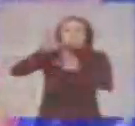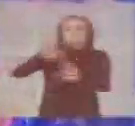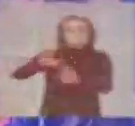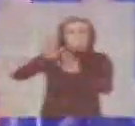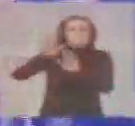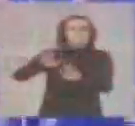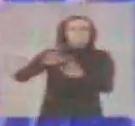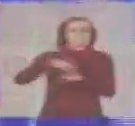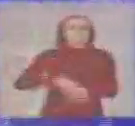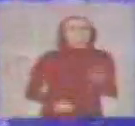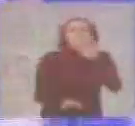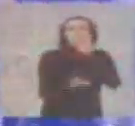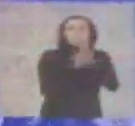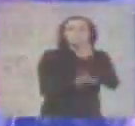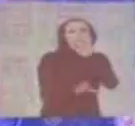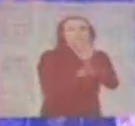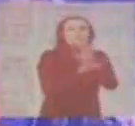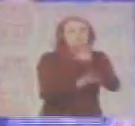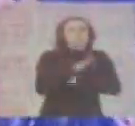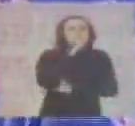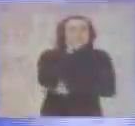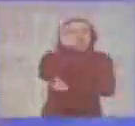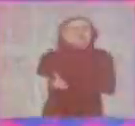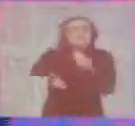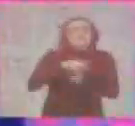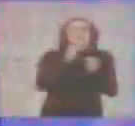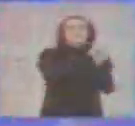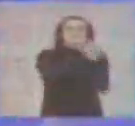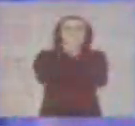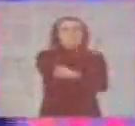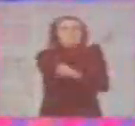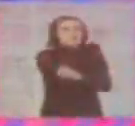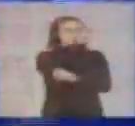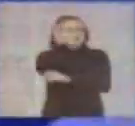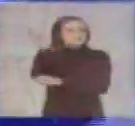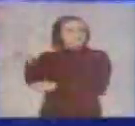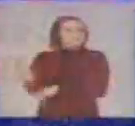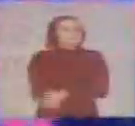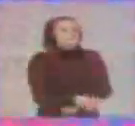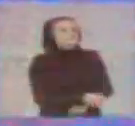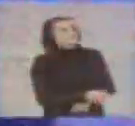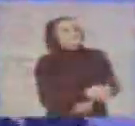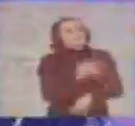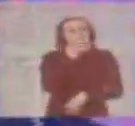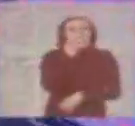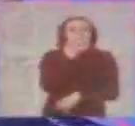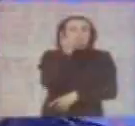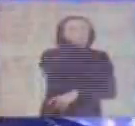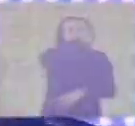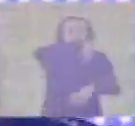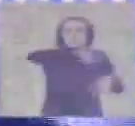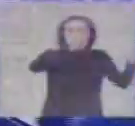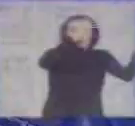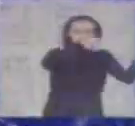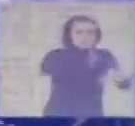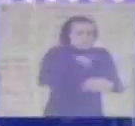ahí. Adelante también por las otras murgas. Si tú no existieras, ¿qué sería